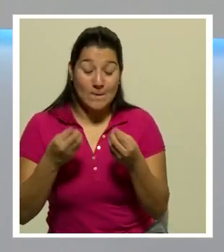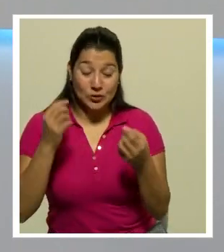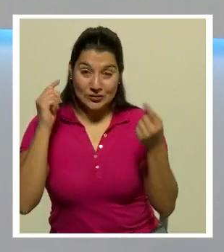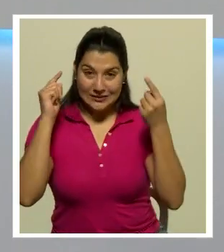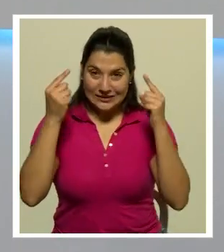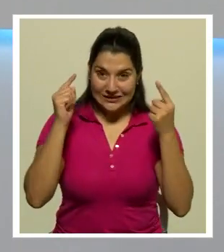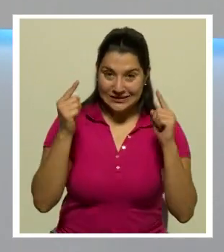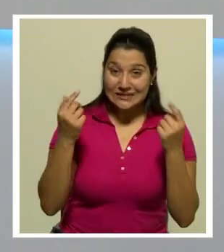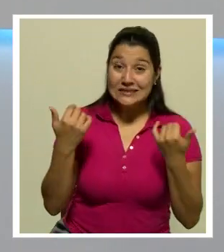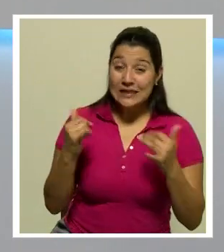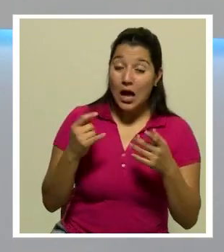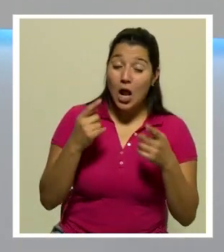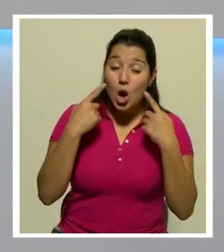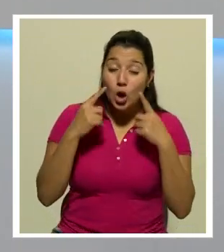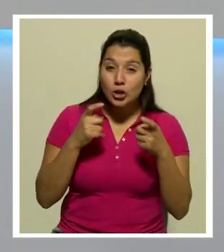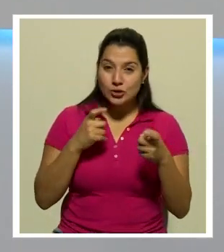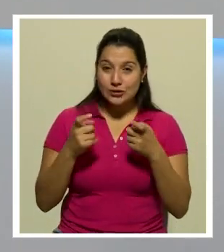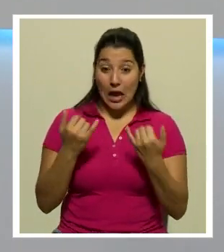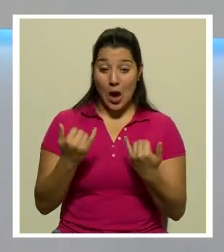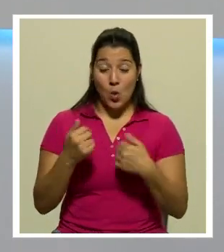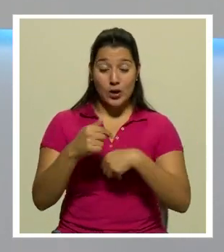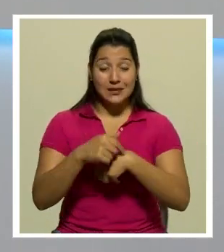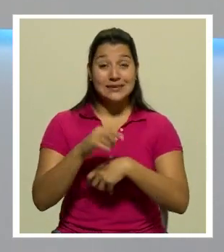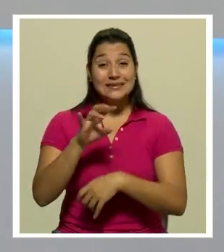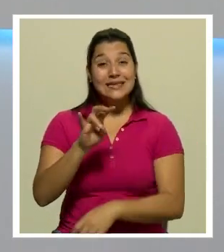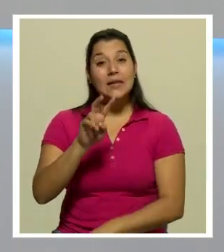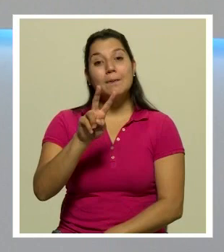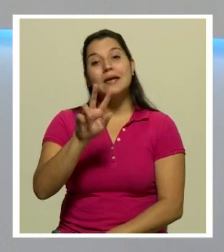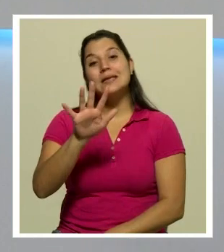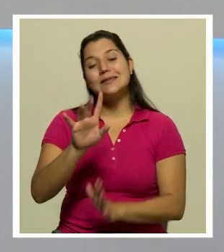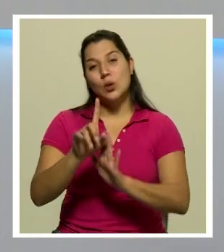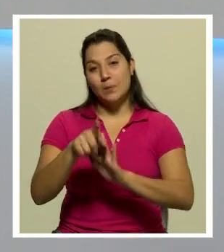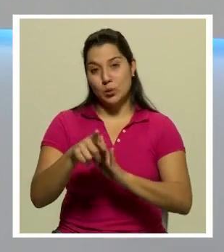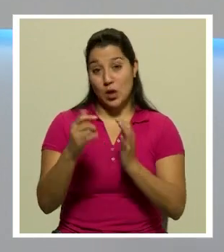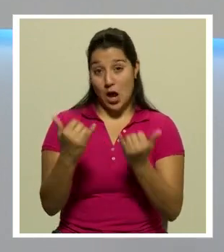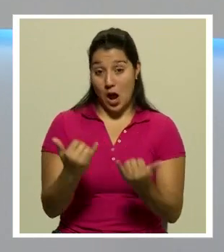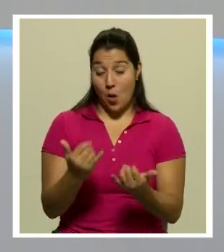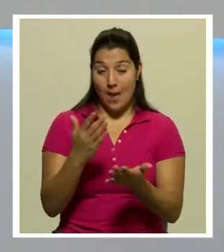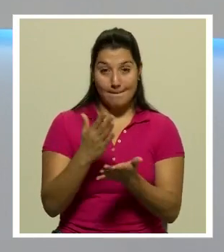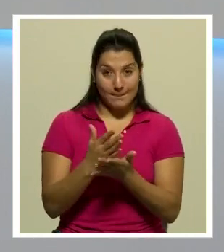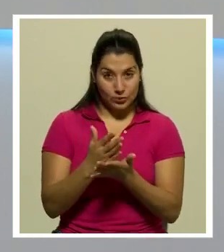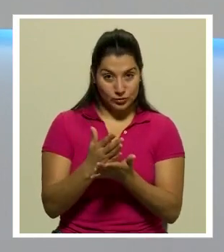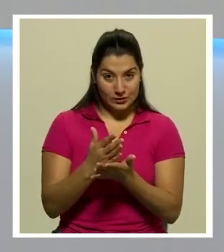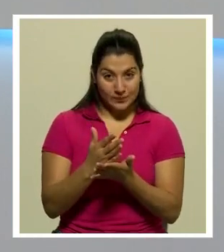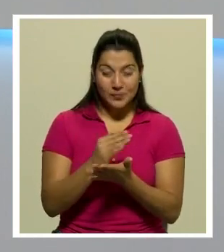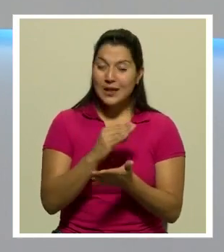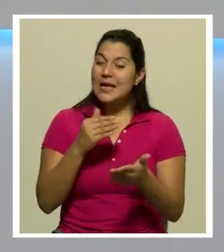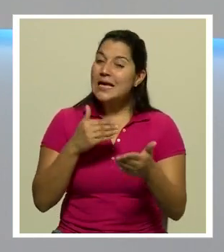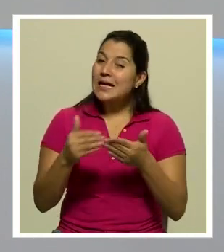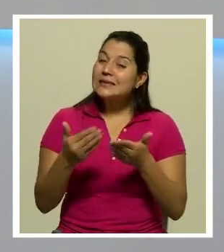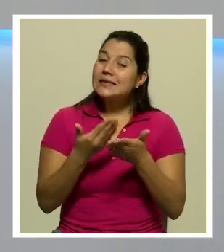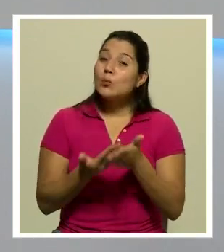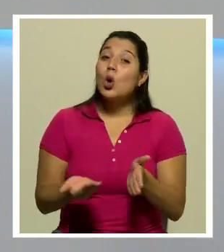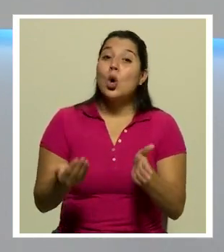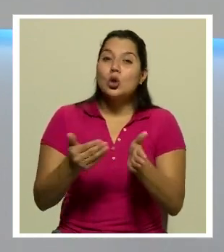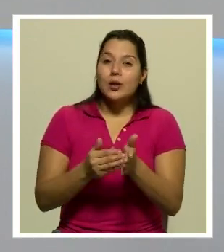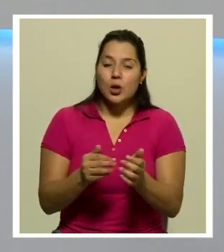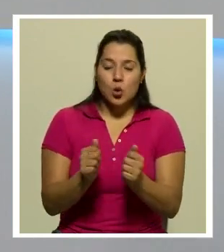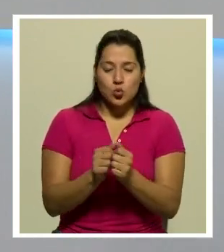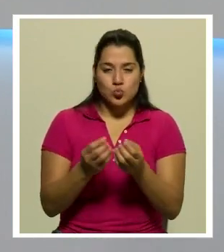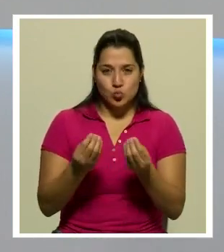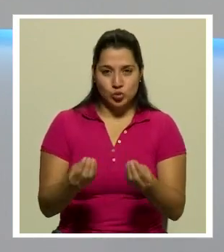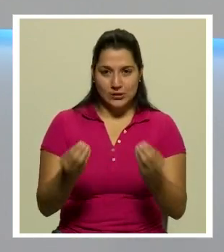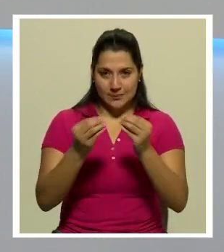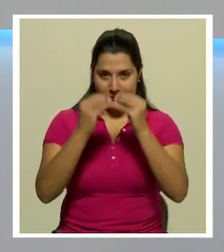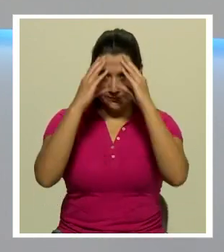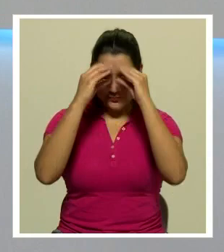cabeza. Vamos ahora a las 7 de la noche con 25 minutos a hacer una pausa y enseguida regresamos con mucha más